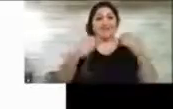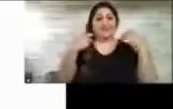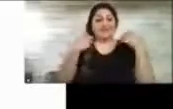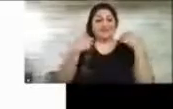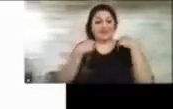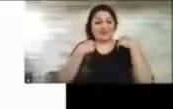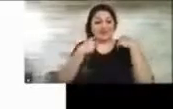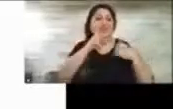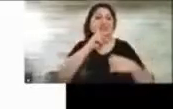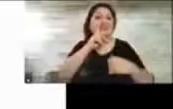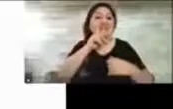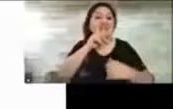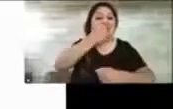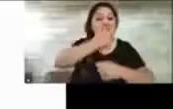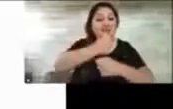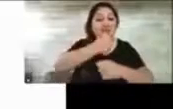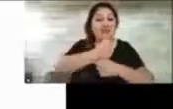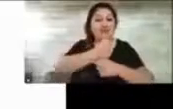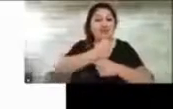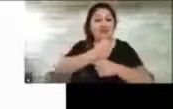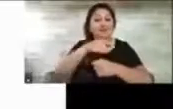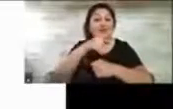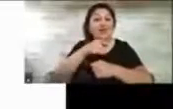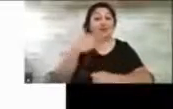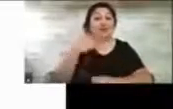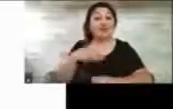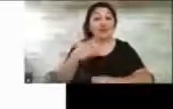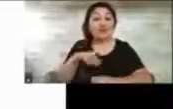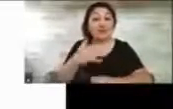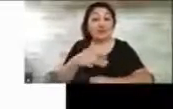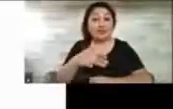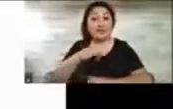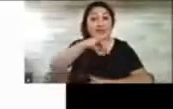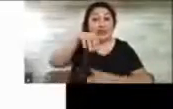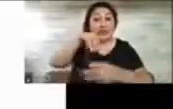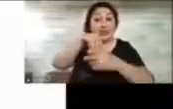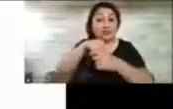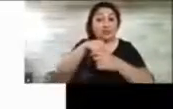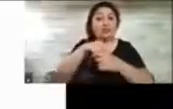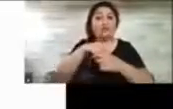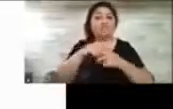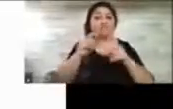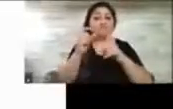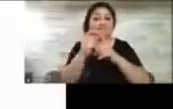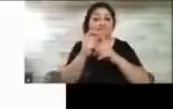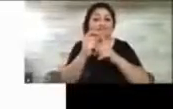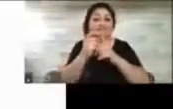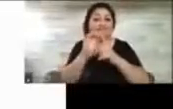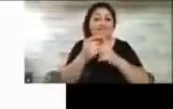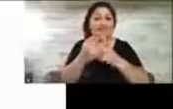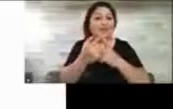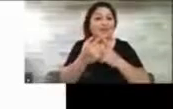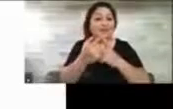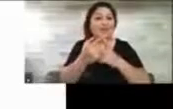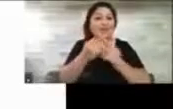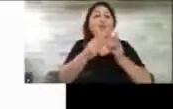ocupación laboral. Y en ese sentido es importante destacar que, claro, la inclusión hoy día es un término bastante recurrente,